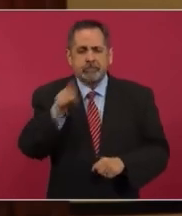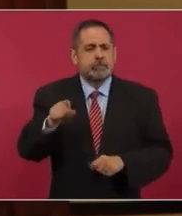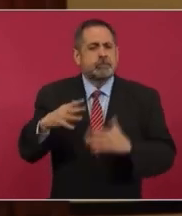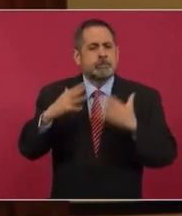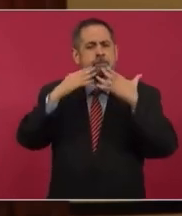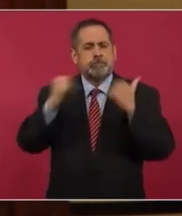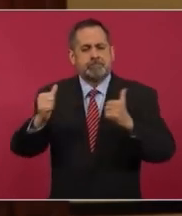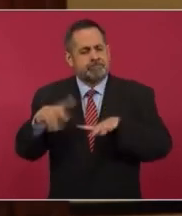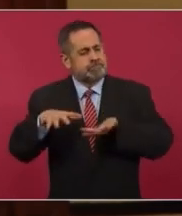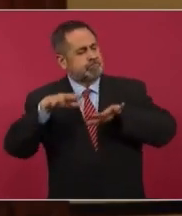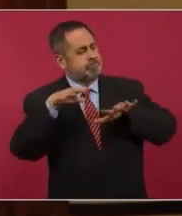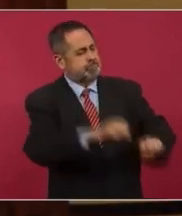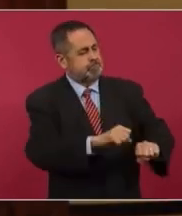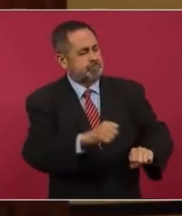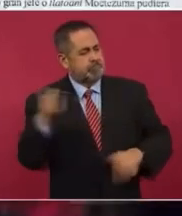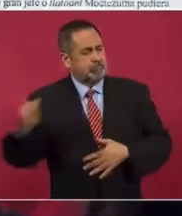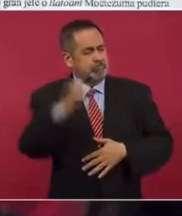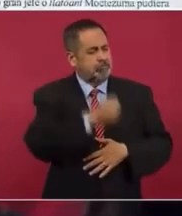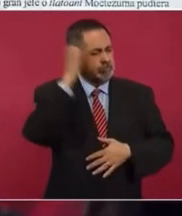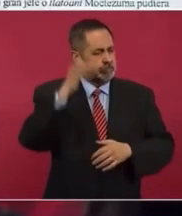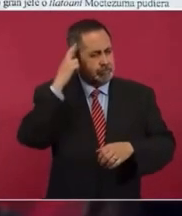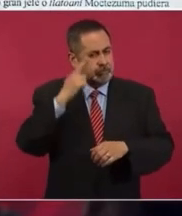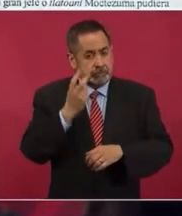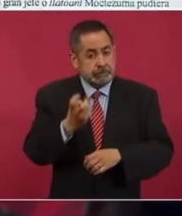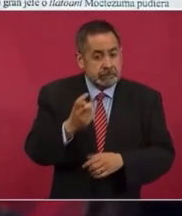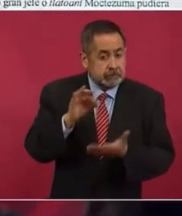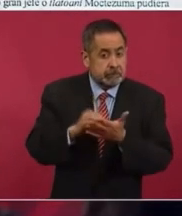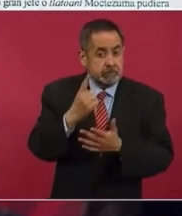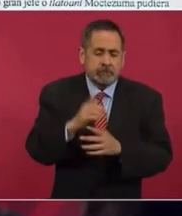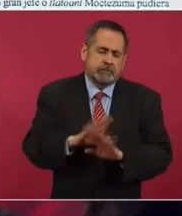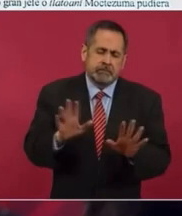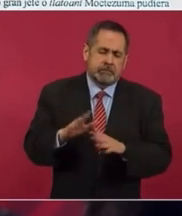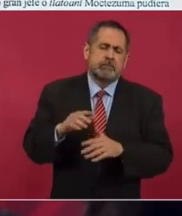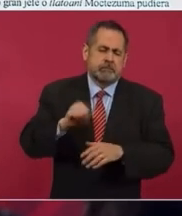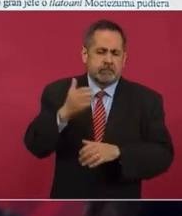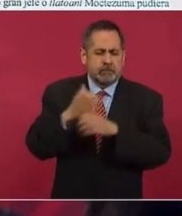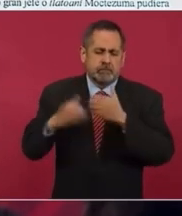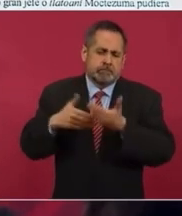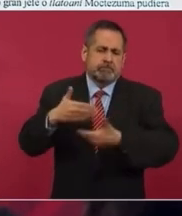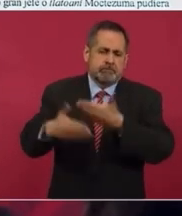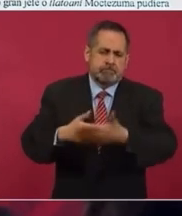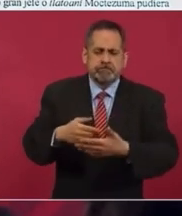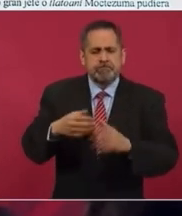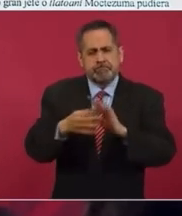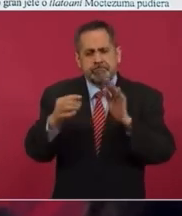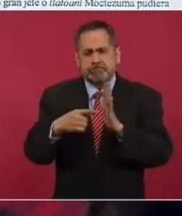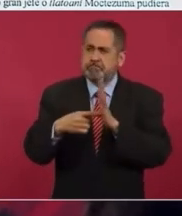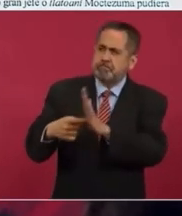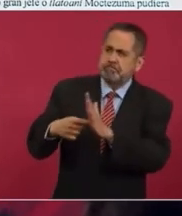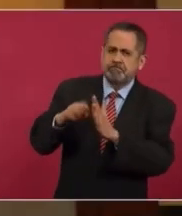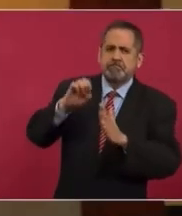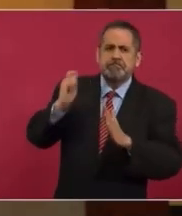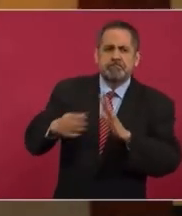Habsburgo. Con el correr de los años, no como paradoja, sino como ejemplo de grandeza,